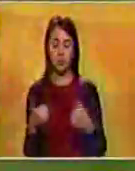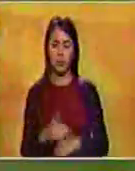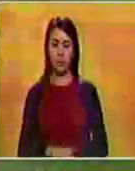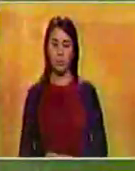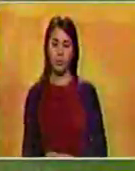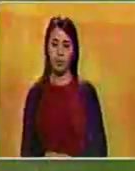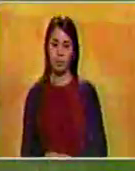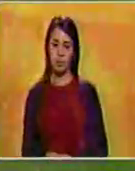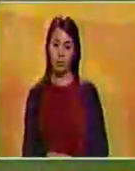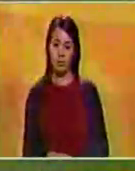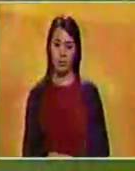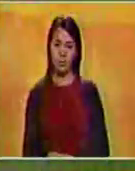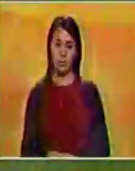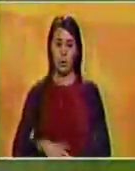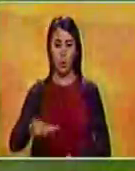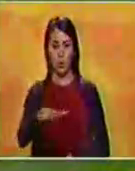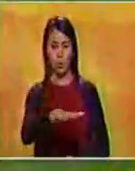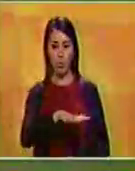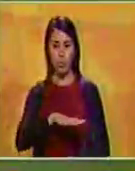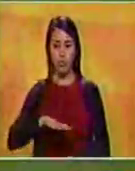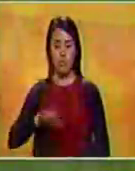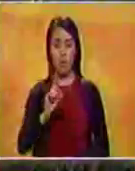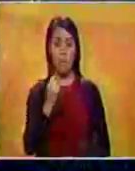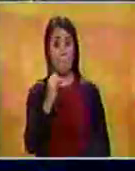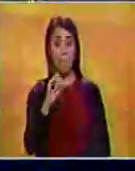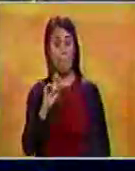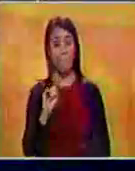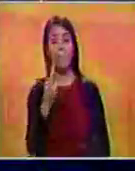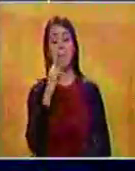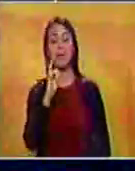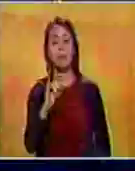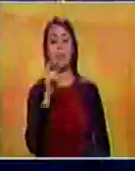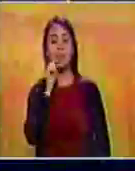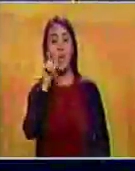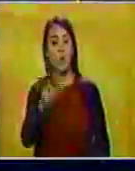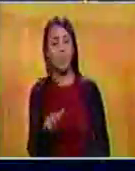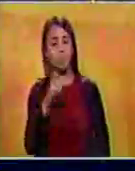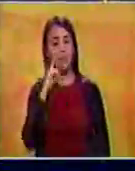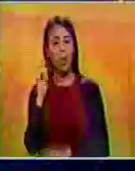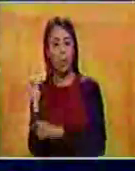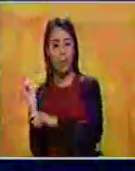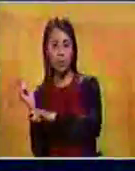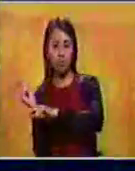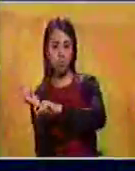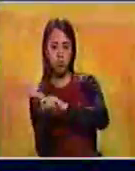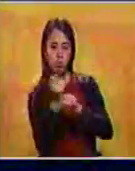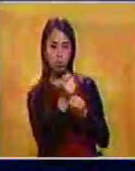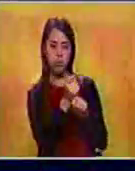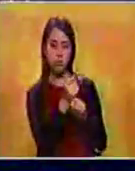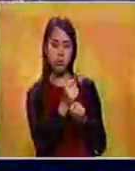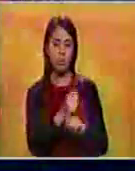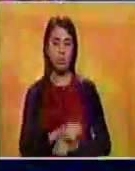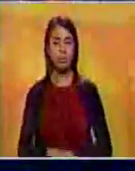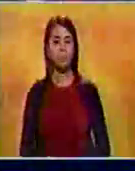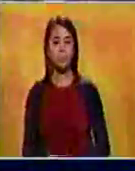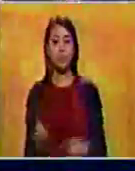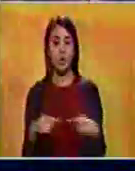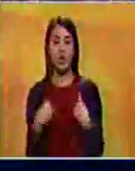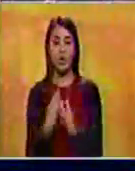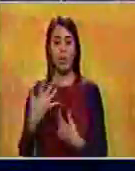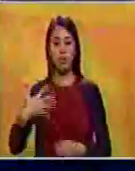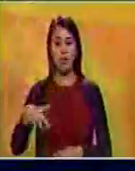Americana. Nos vamos al Safeco Field, primer episodio, y Marwin González que conecta este descomunal cuadrangular solitario por el jardín